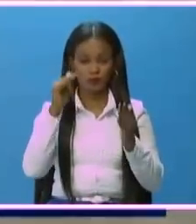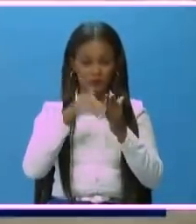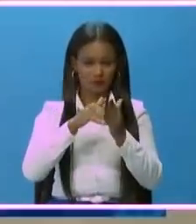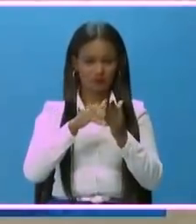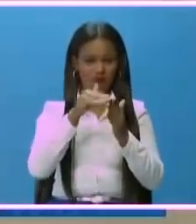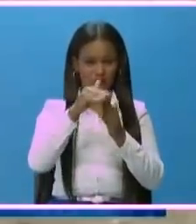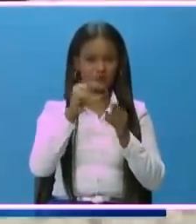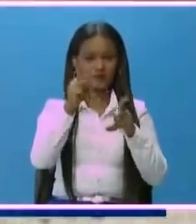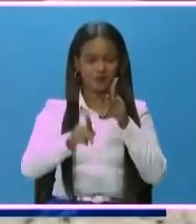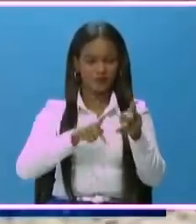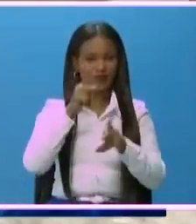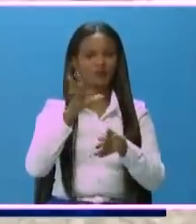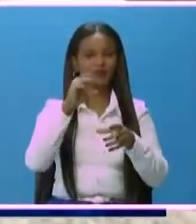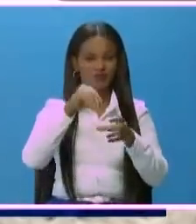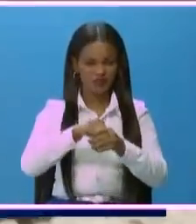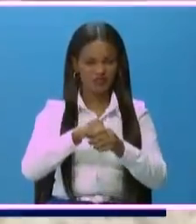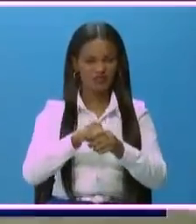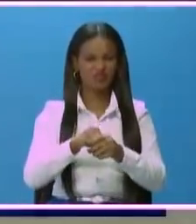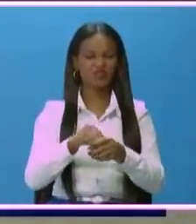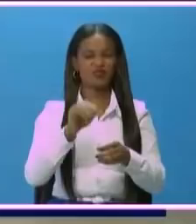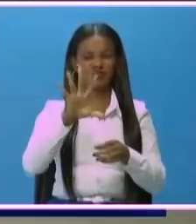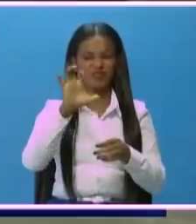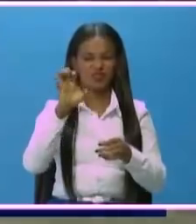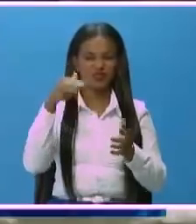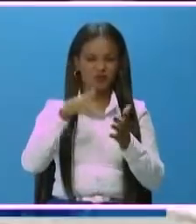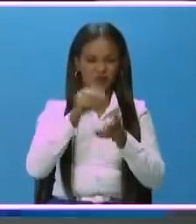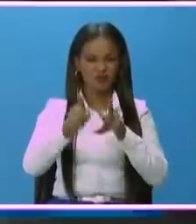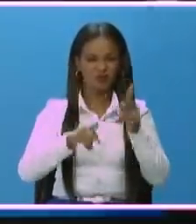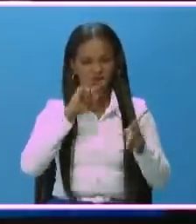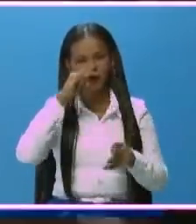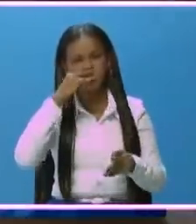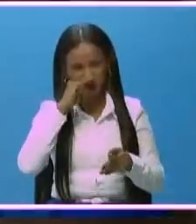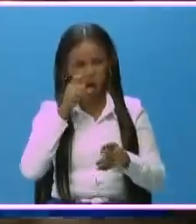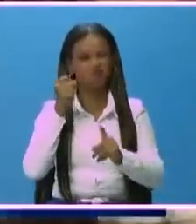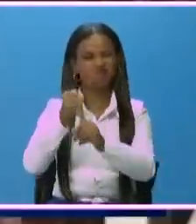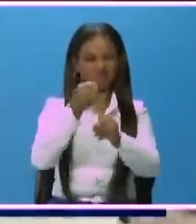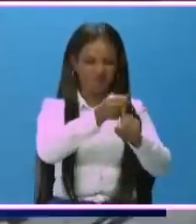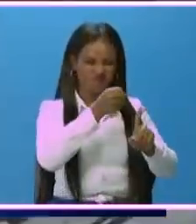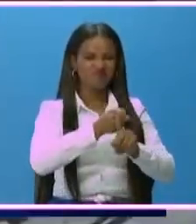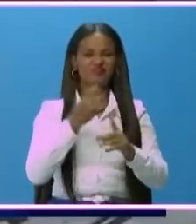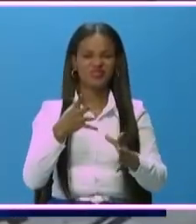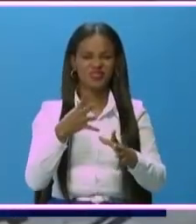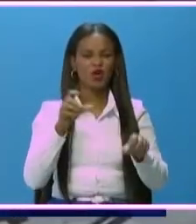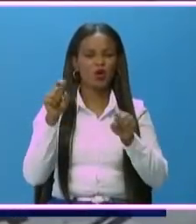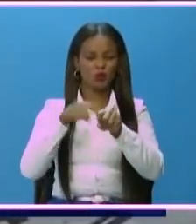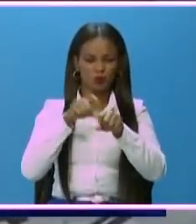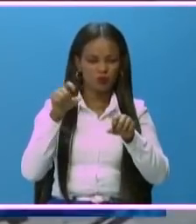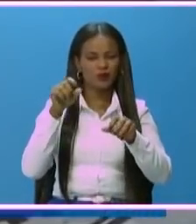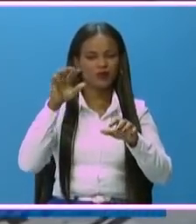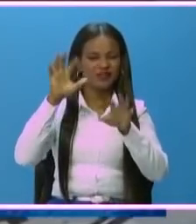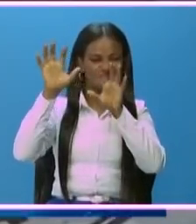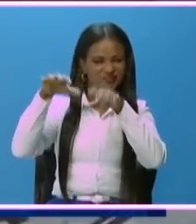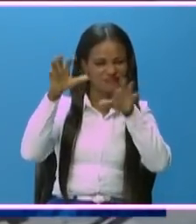personas, incluidos más de 500,000 de menores, están siendo impactados ahora por la depresión tropical